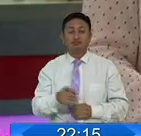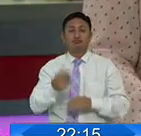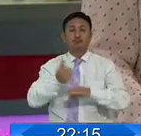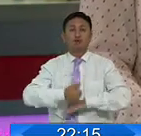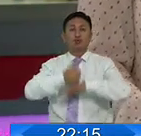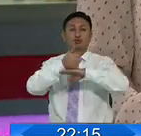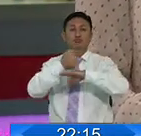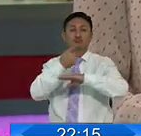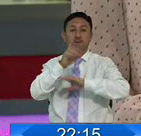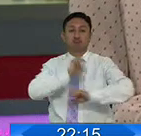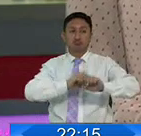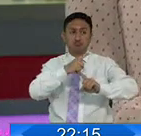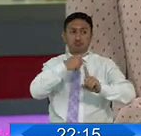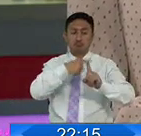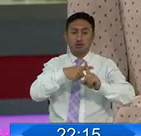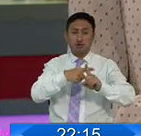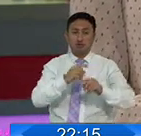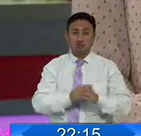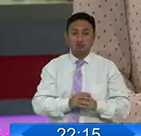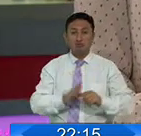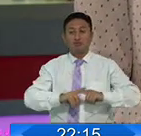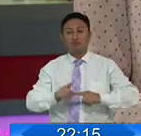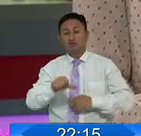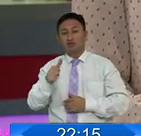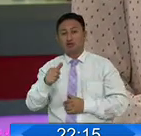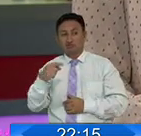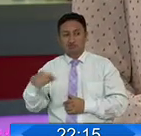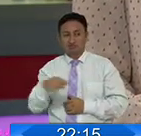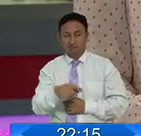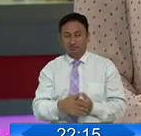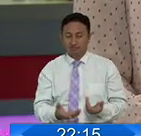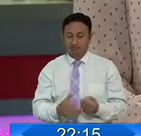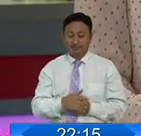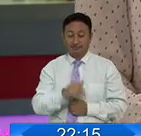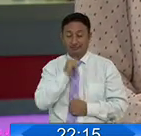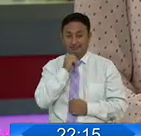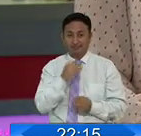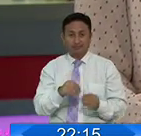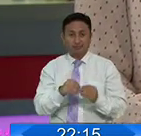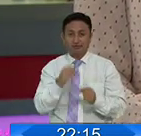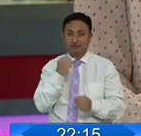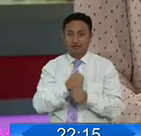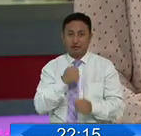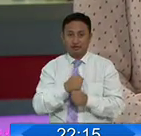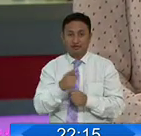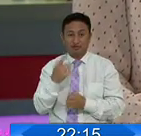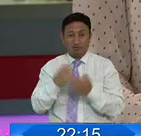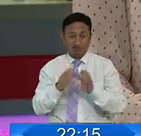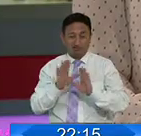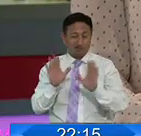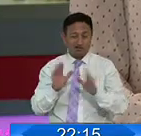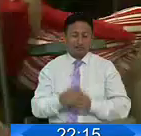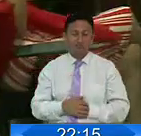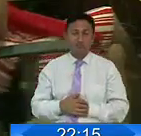autoridades el balance es positivo mientras que para otros faltó más trabajo y menos polémica